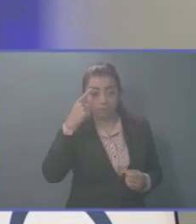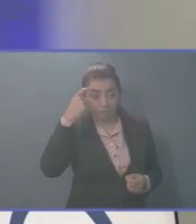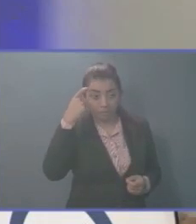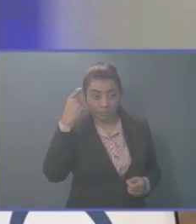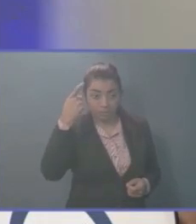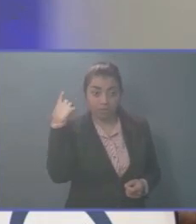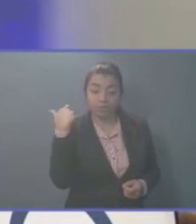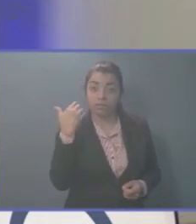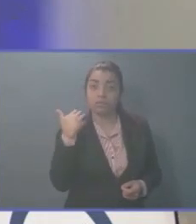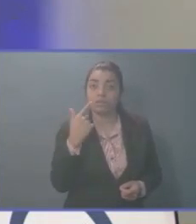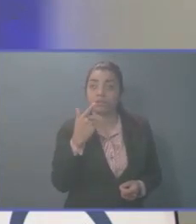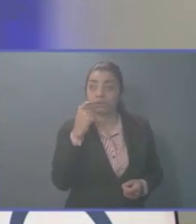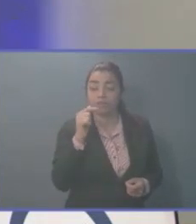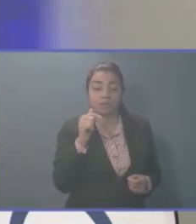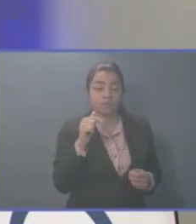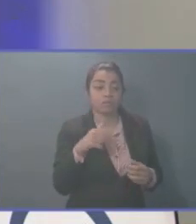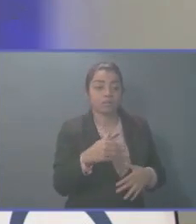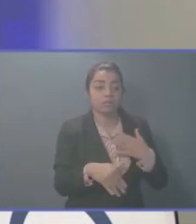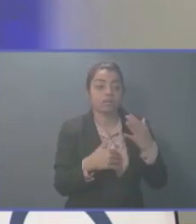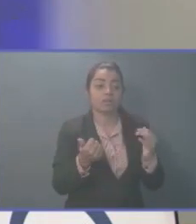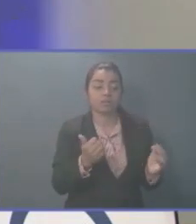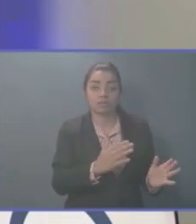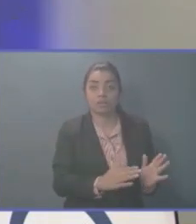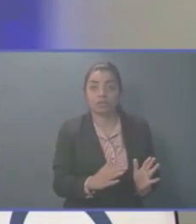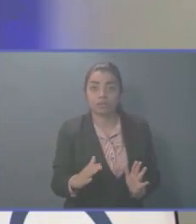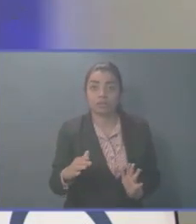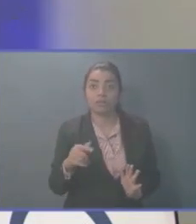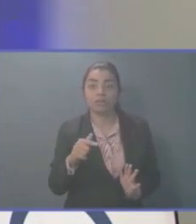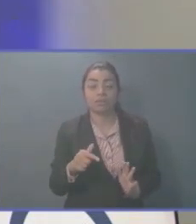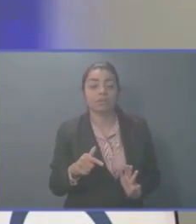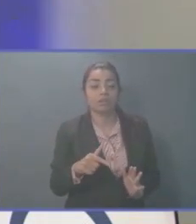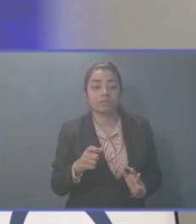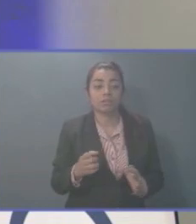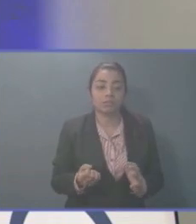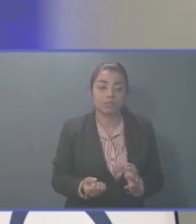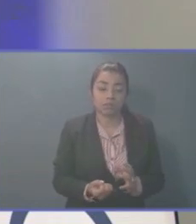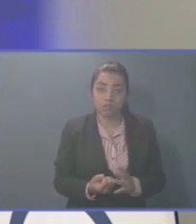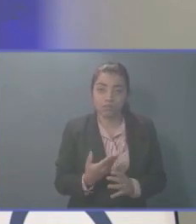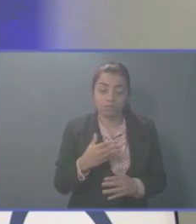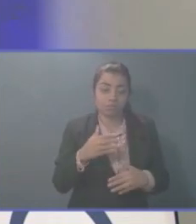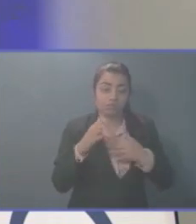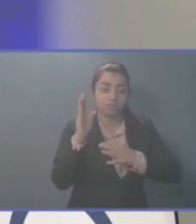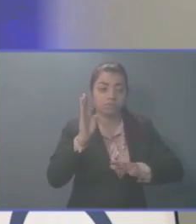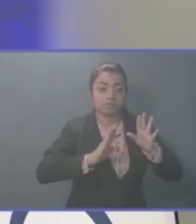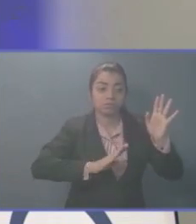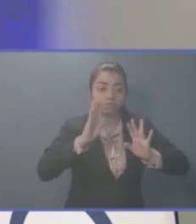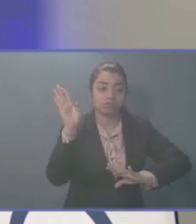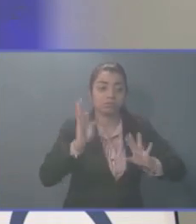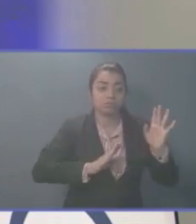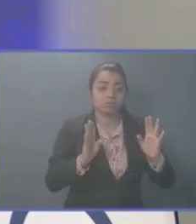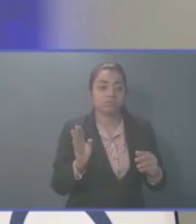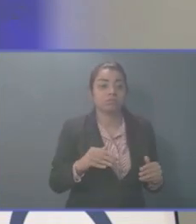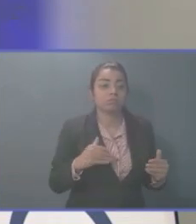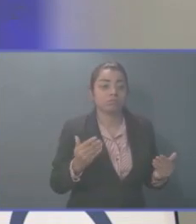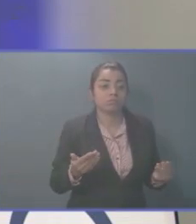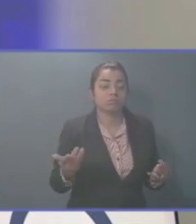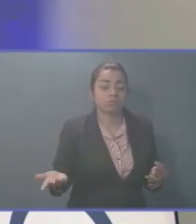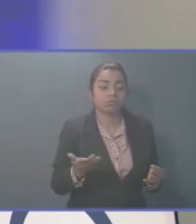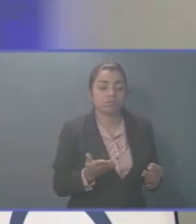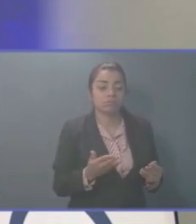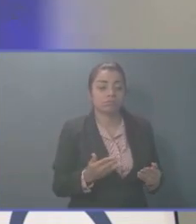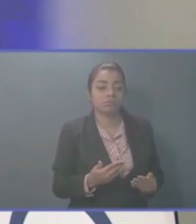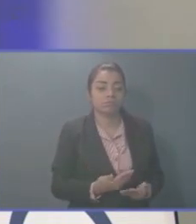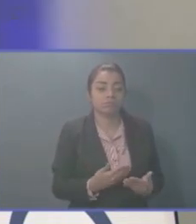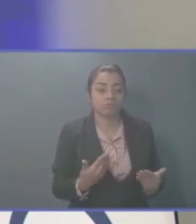que tuvimos ese plan, el primer plan integral, que incluso nace de una participación activa de diferentes sectores de la